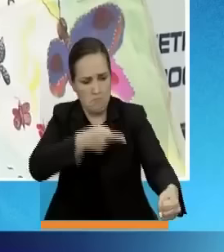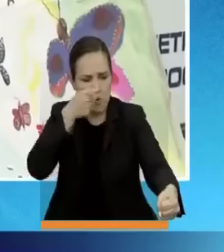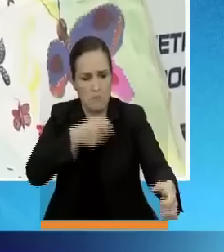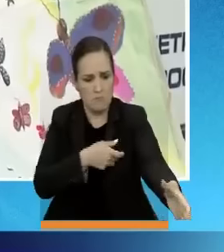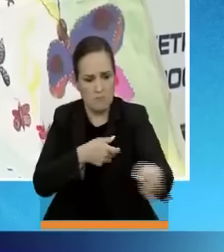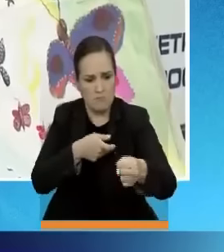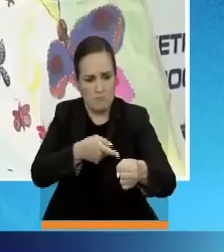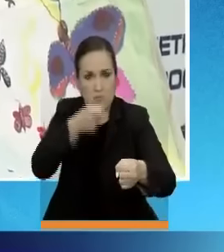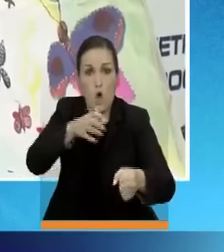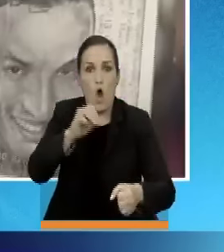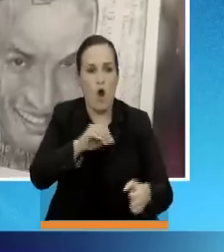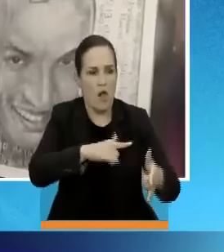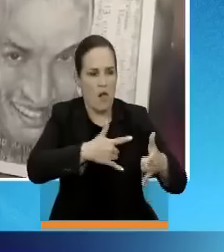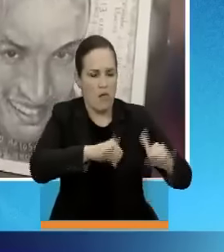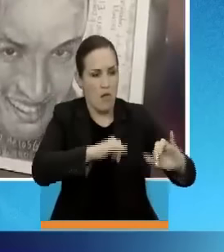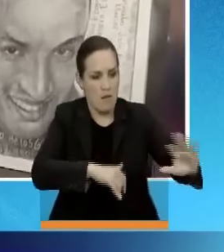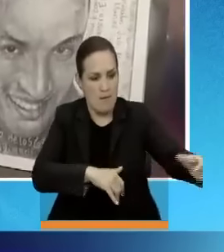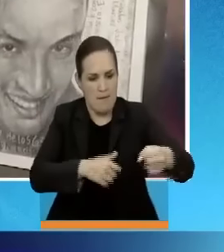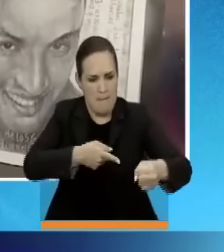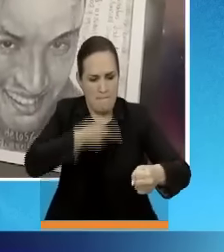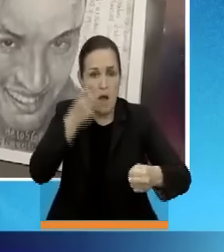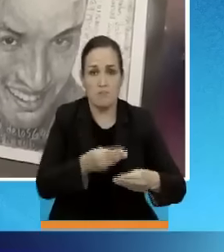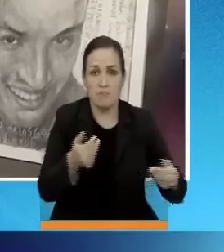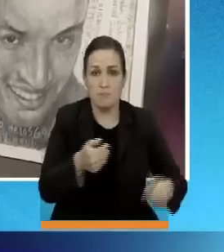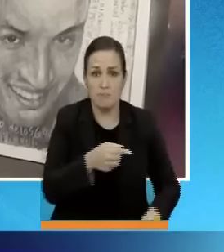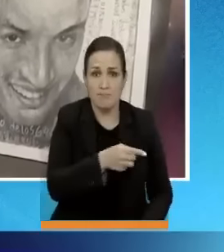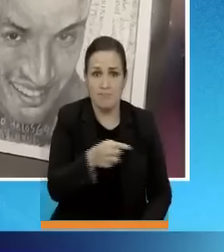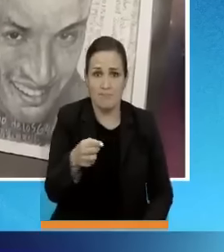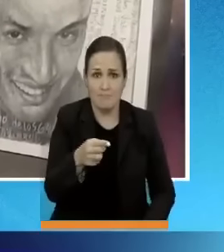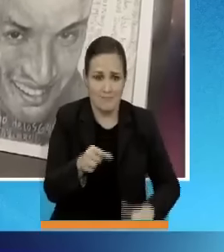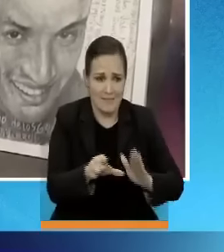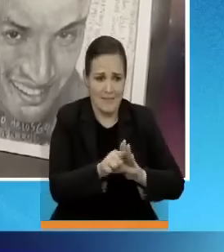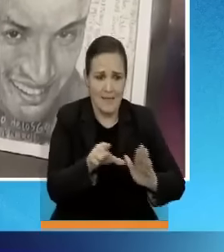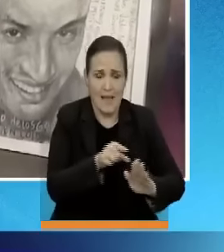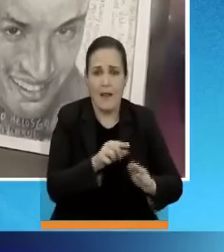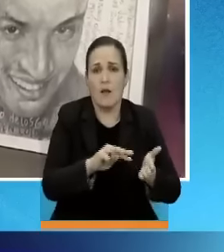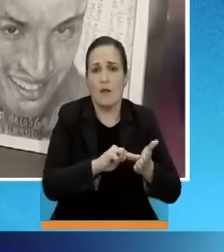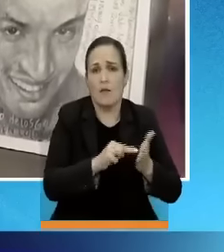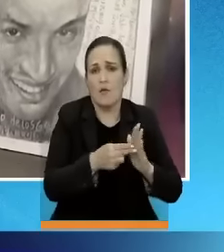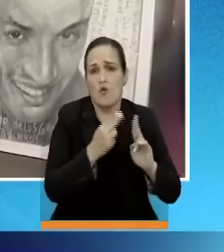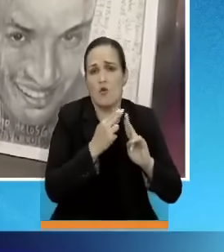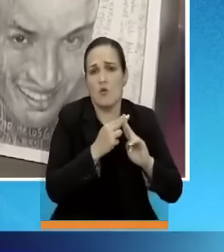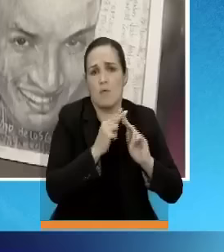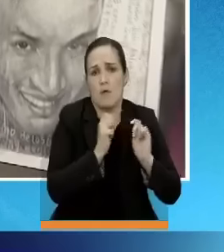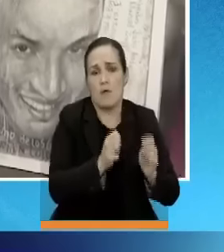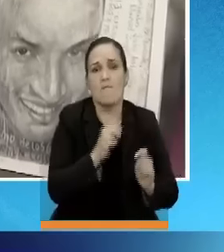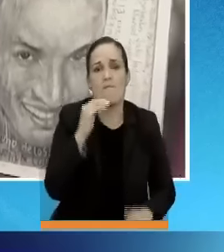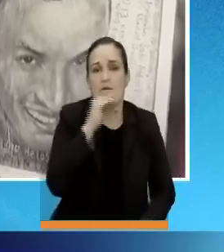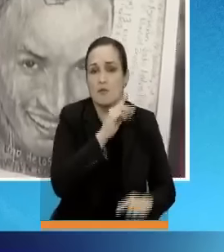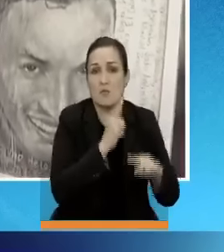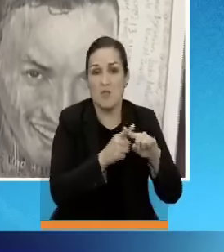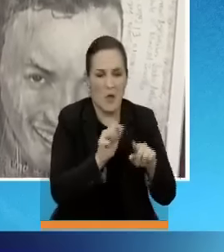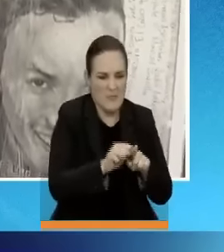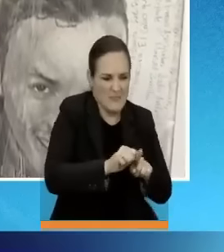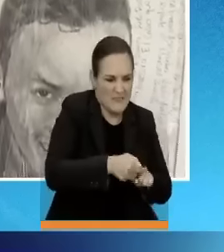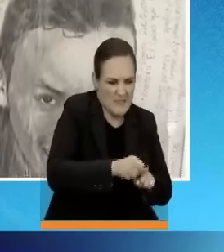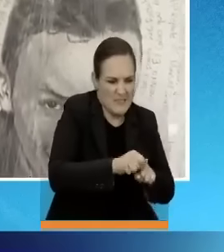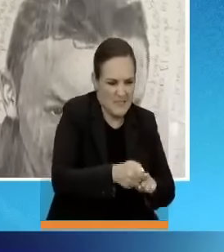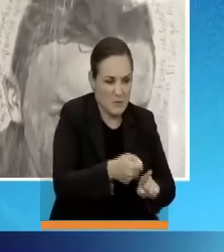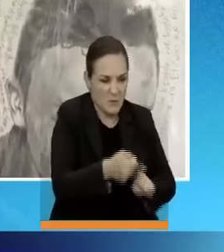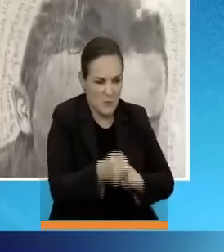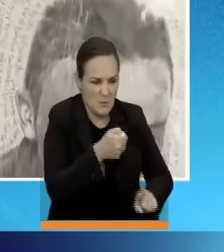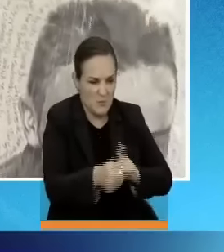engañados desaparecidos se les ultraj se les sometió incluso a tortura y